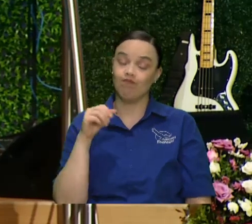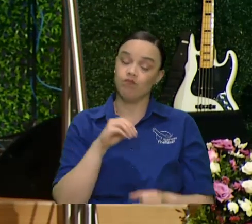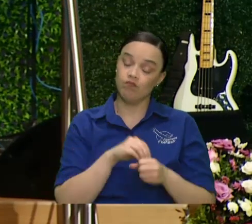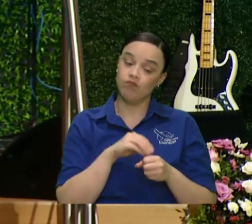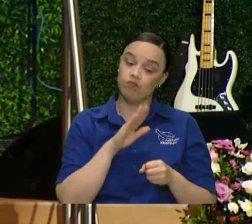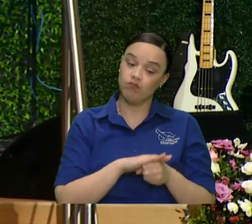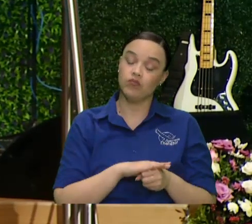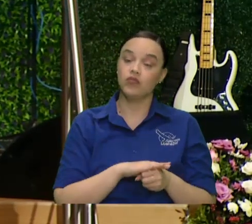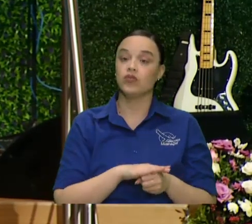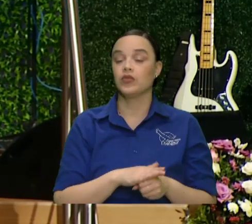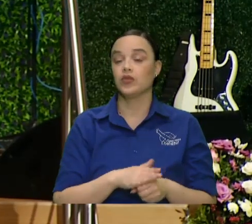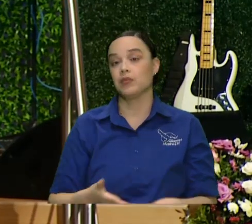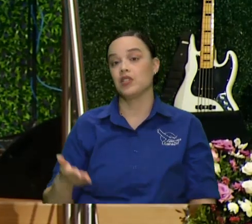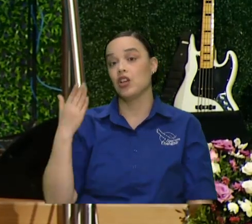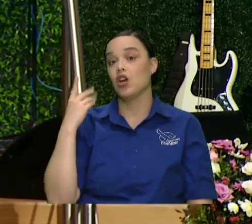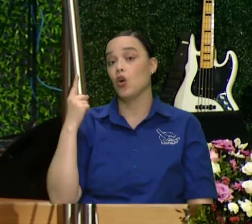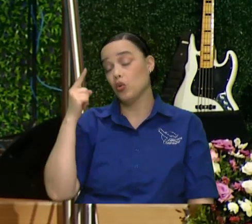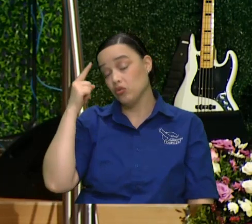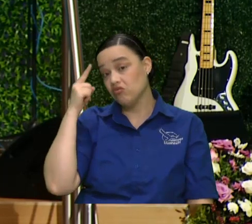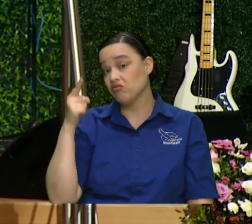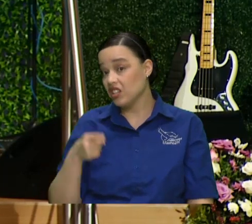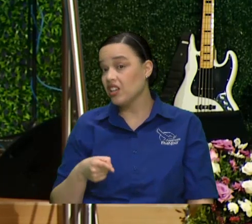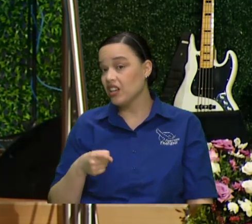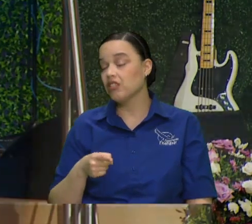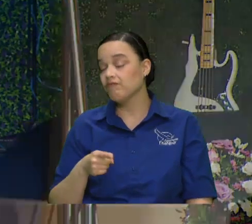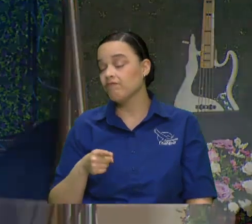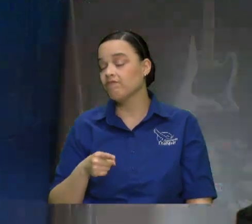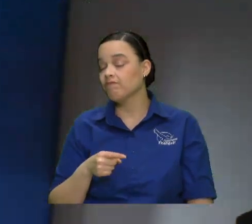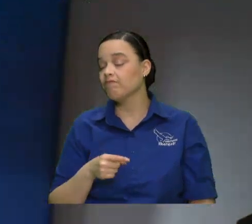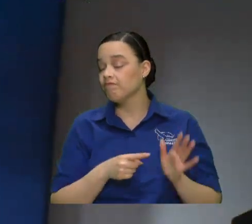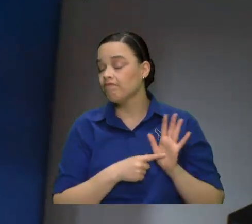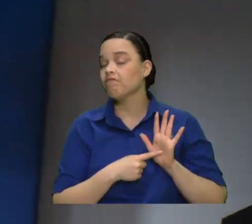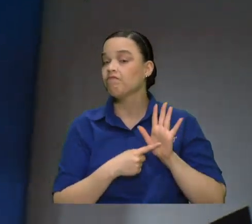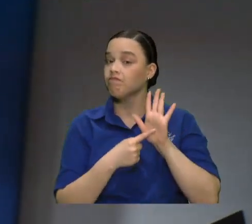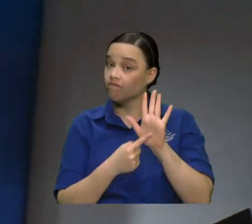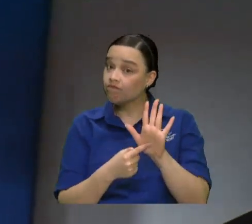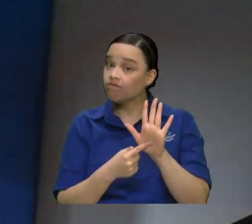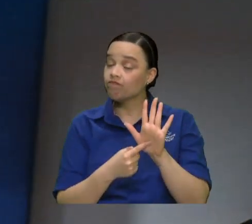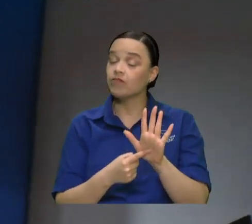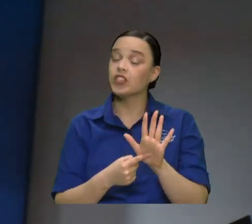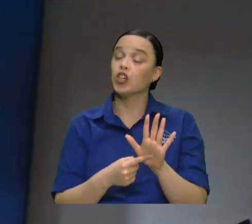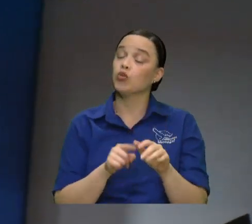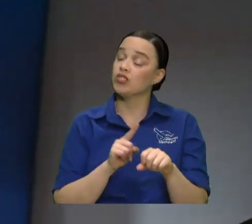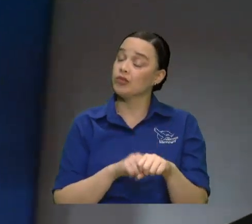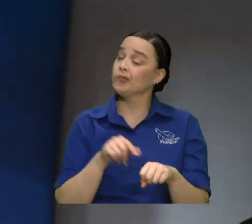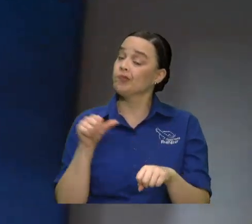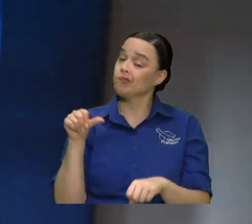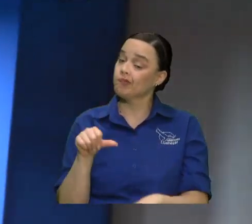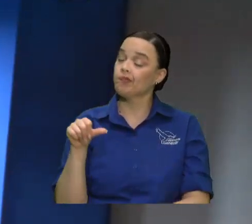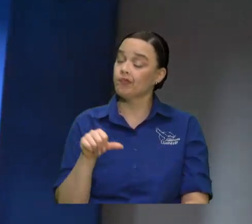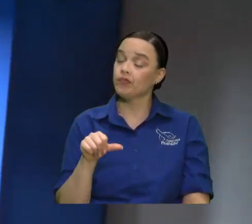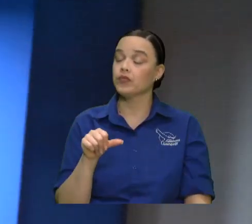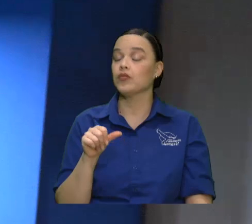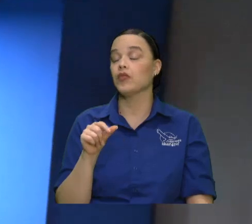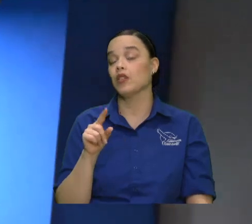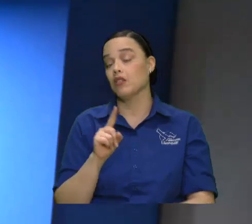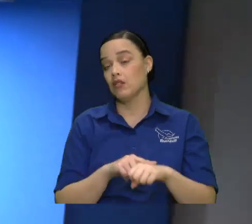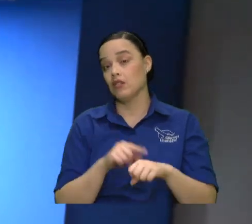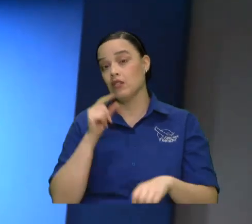un día van a salir a la luz y van a salir en el peor momento hermano mire cuando el señor le empiece a hablar